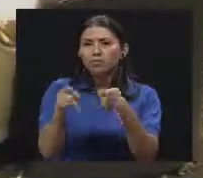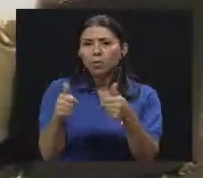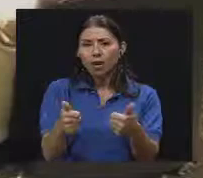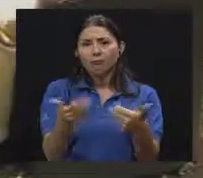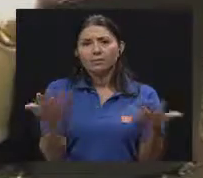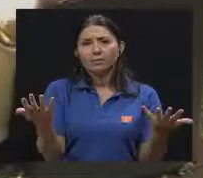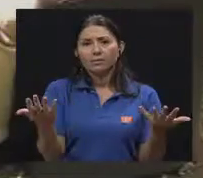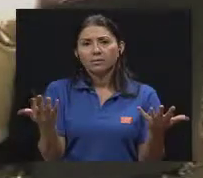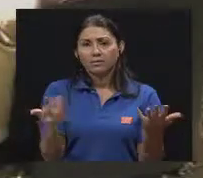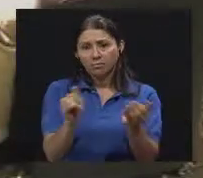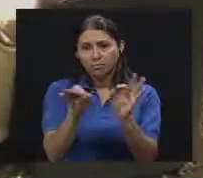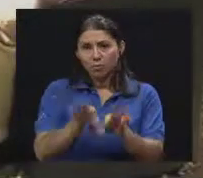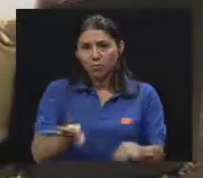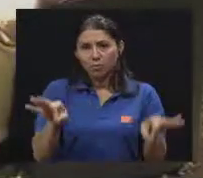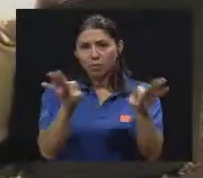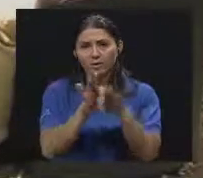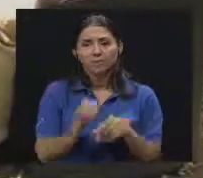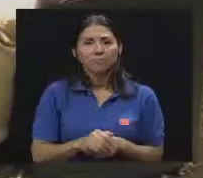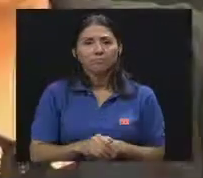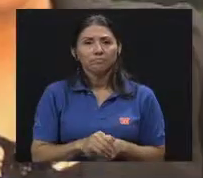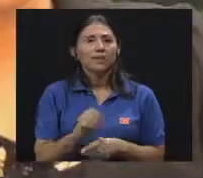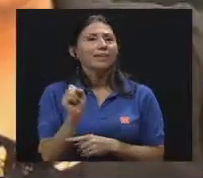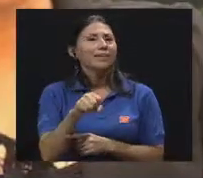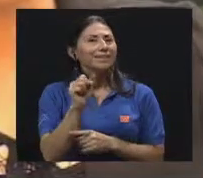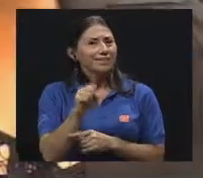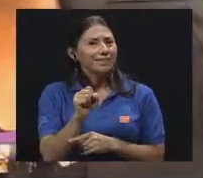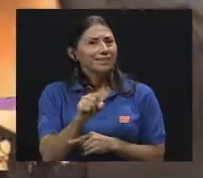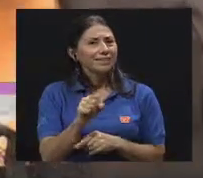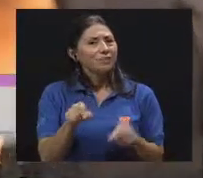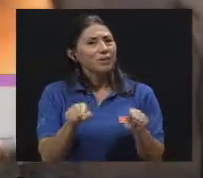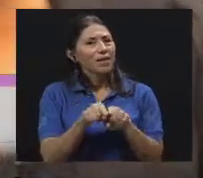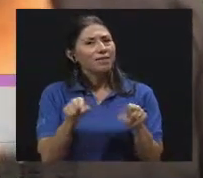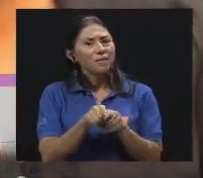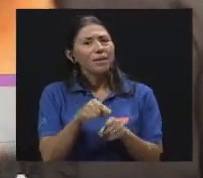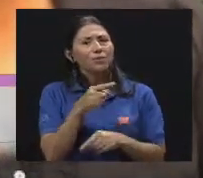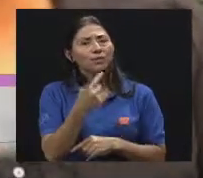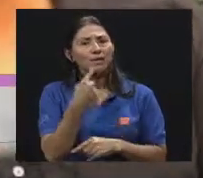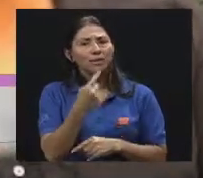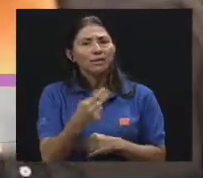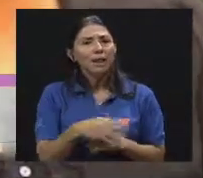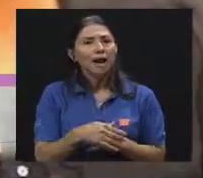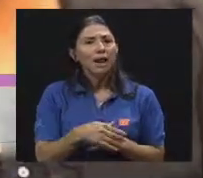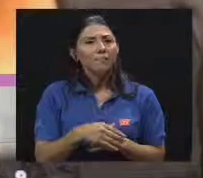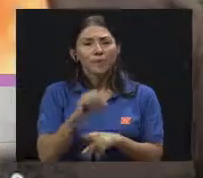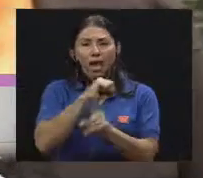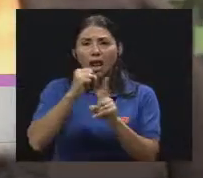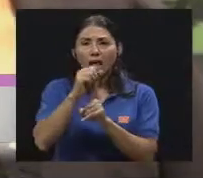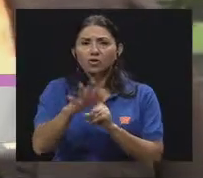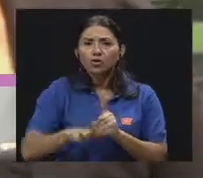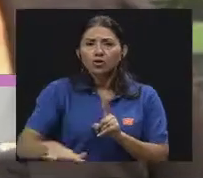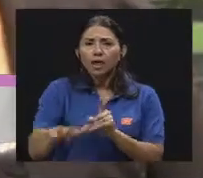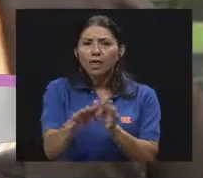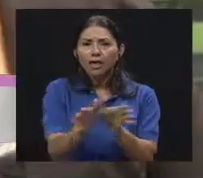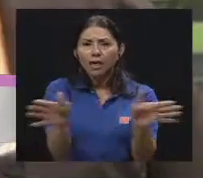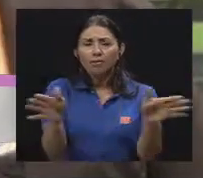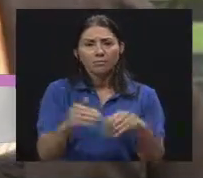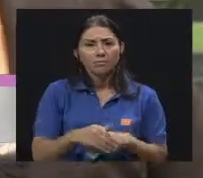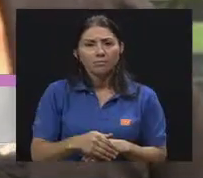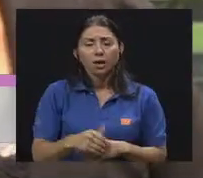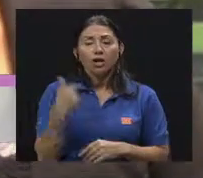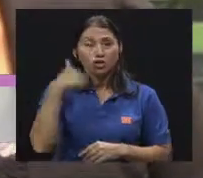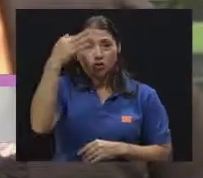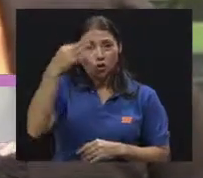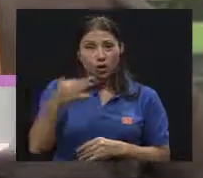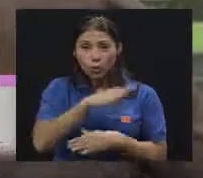de ahí la importancia. Claro, y yo quisiera también detenerme cuando usted señala, Alexandra, de la sociedad, porque efectivamente yo